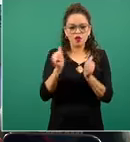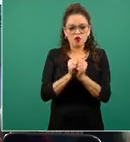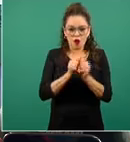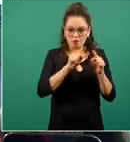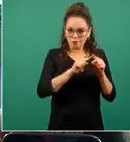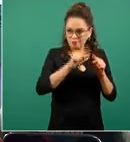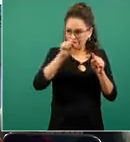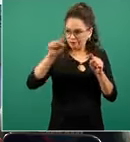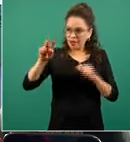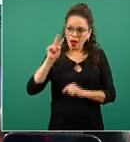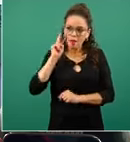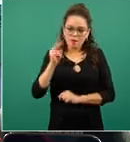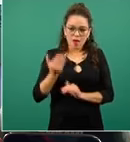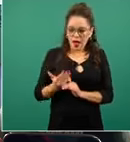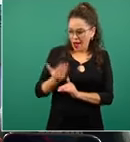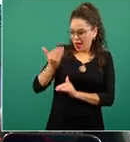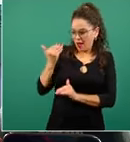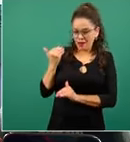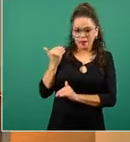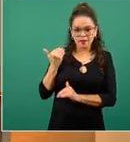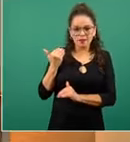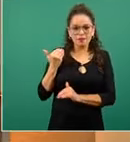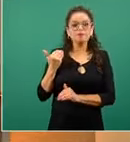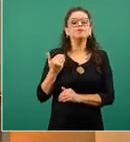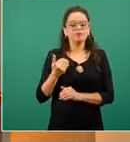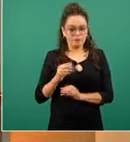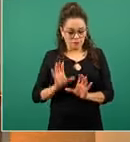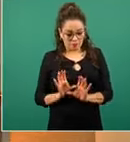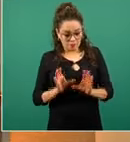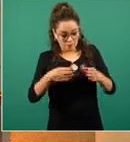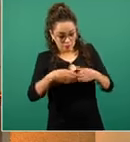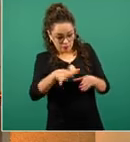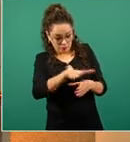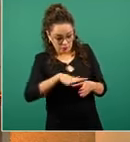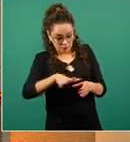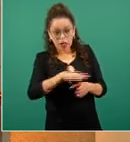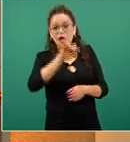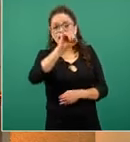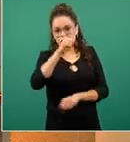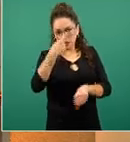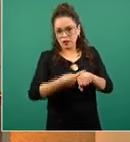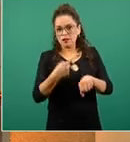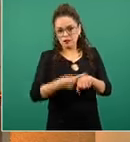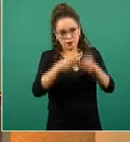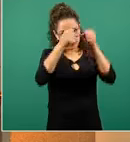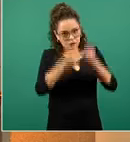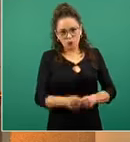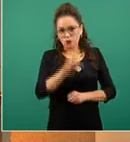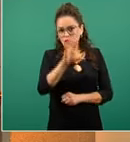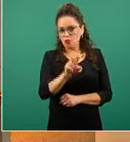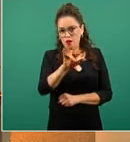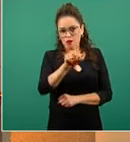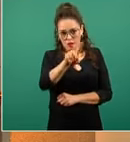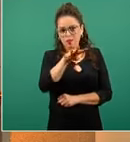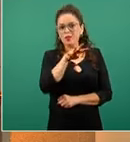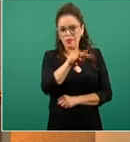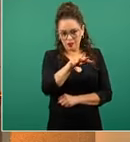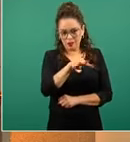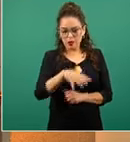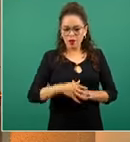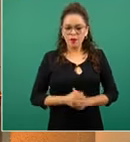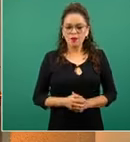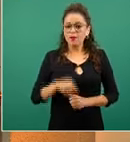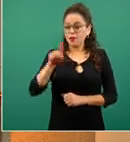que acabamos de ver de los casos que sí son clasificados como COVID-19. Recordemos que